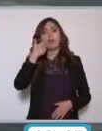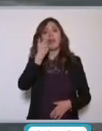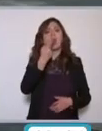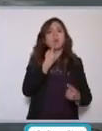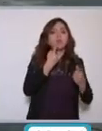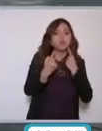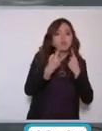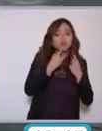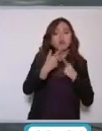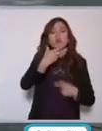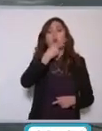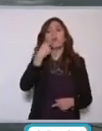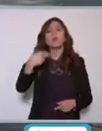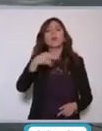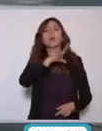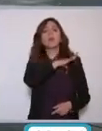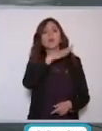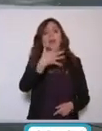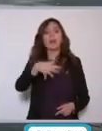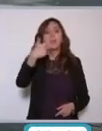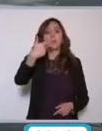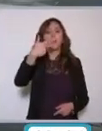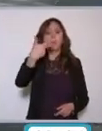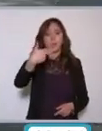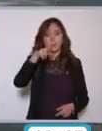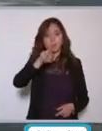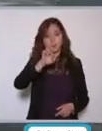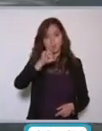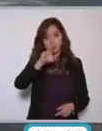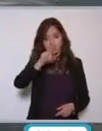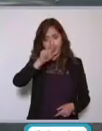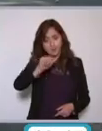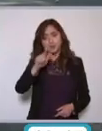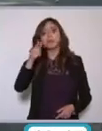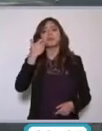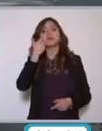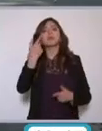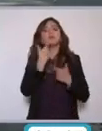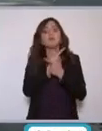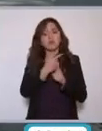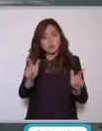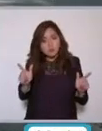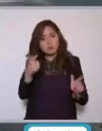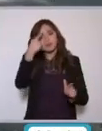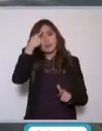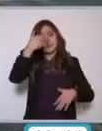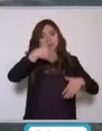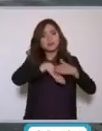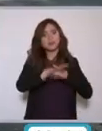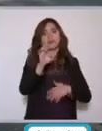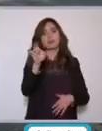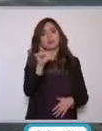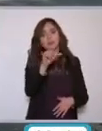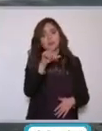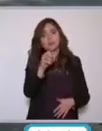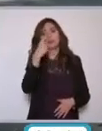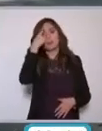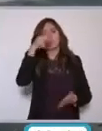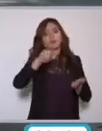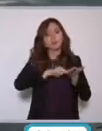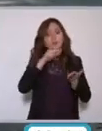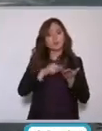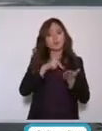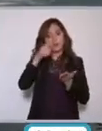el general Huerta, pues que lo libere, ¿no? Que lo lleve al exilio, que le firmen una carta